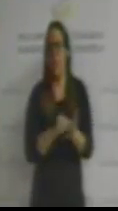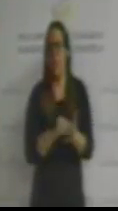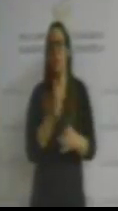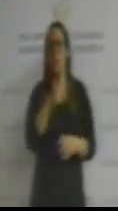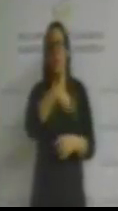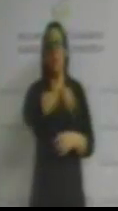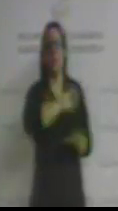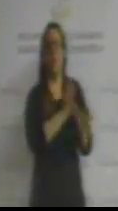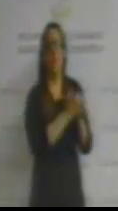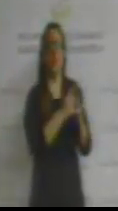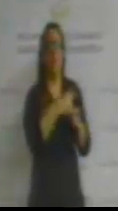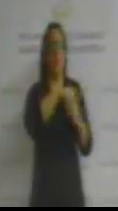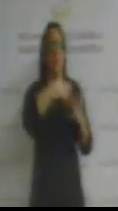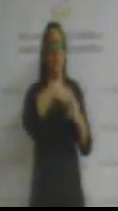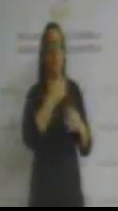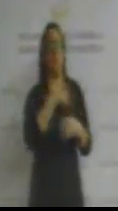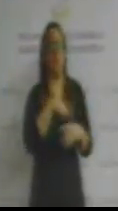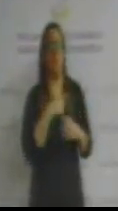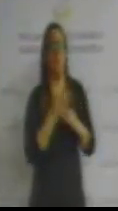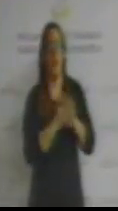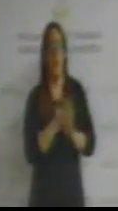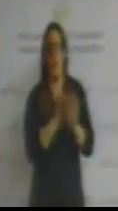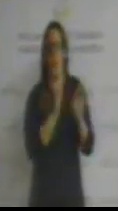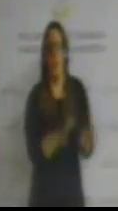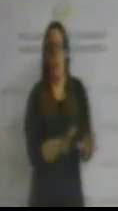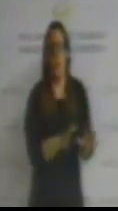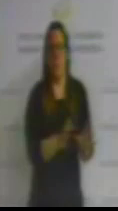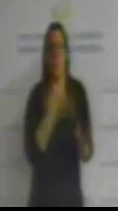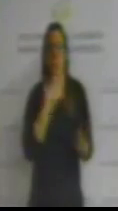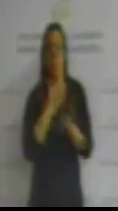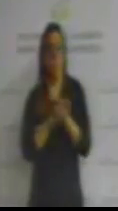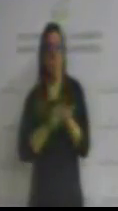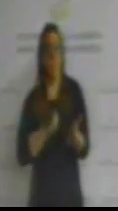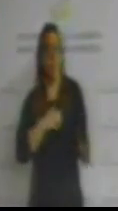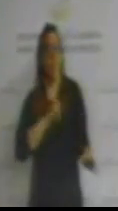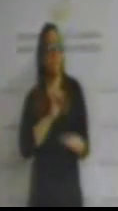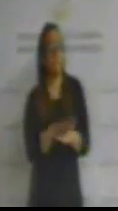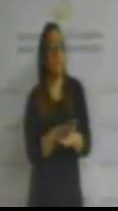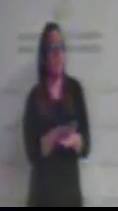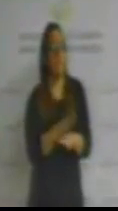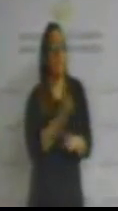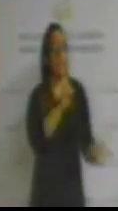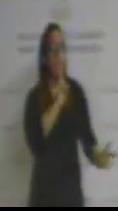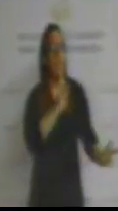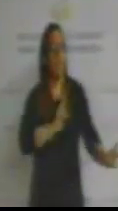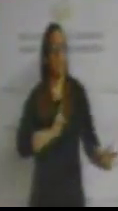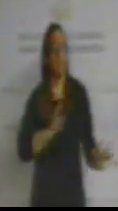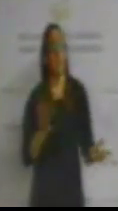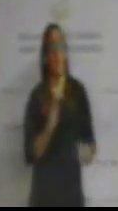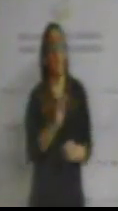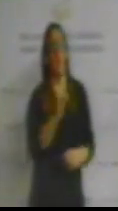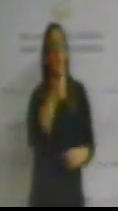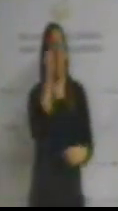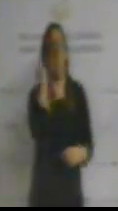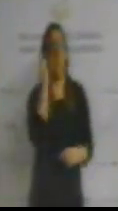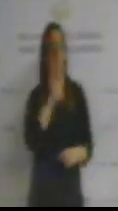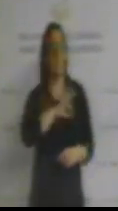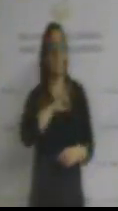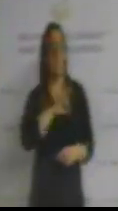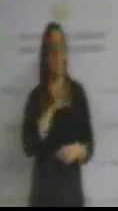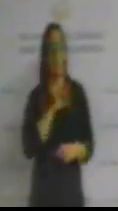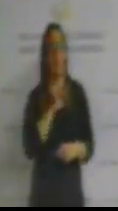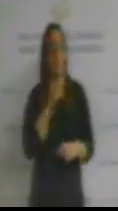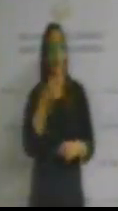conscientemente. ¿Y cuál fue su respuesta ante esta petición, señora Marcos? 12 del 12 del 2016. Pues el